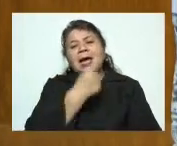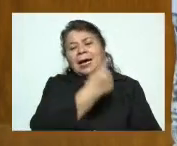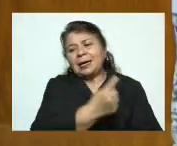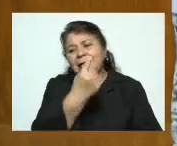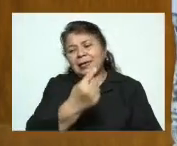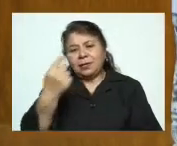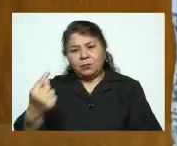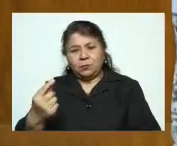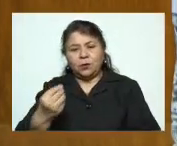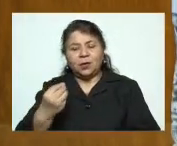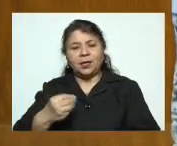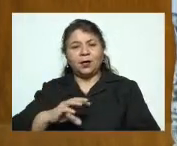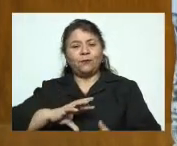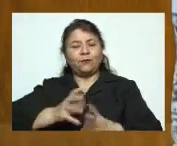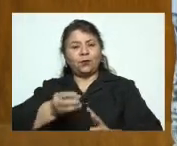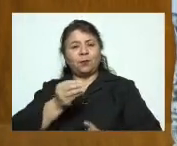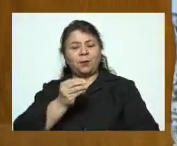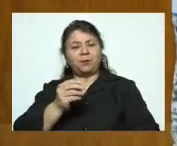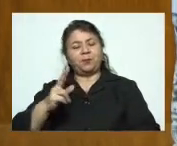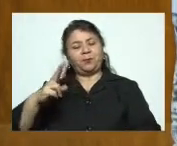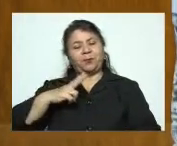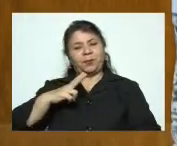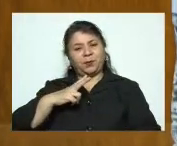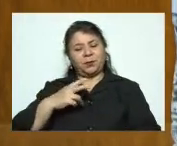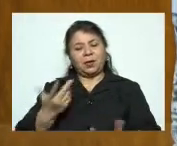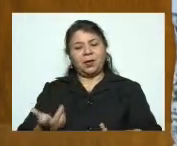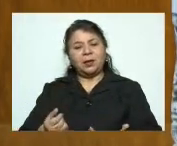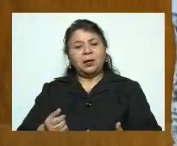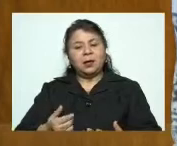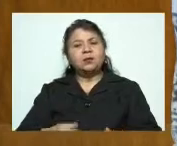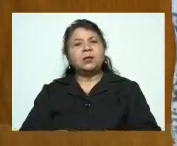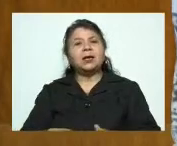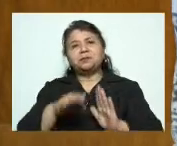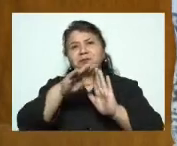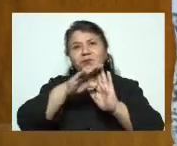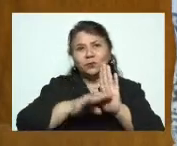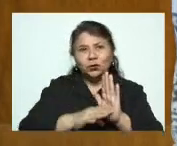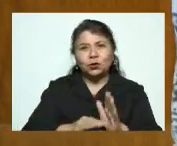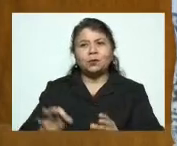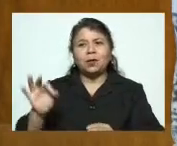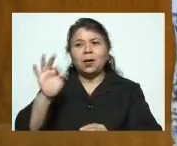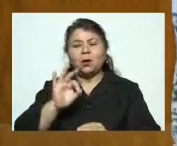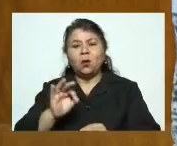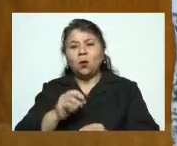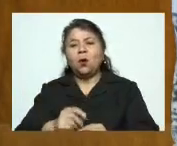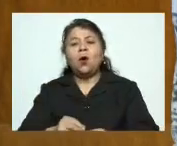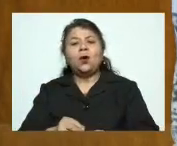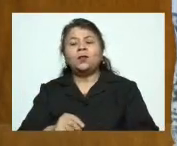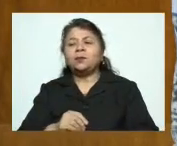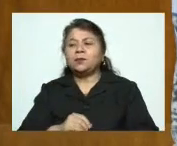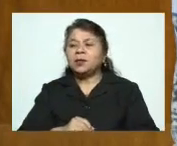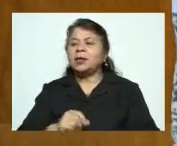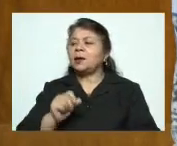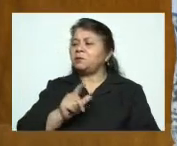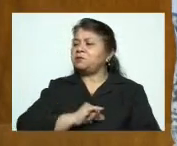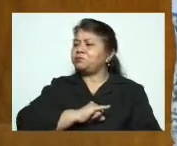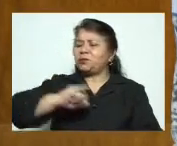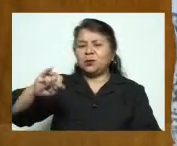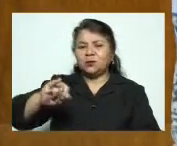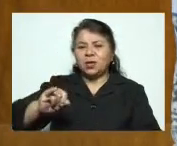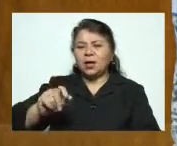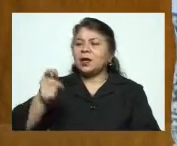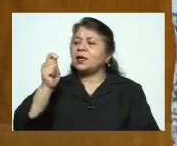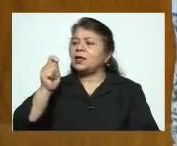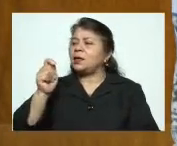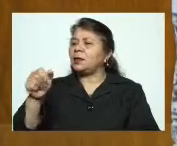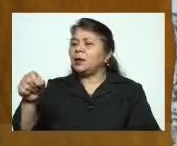de manera personal para respetar una norma o en su defecto señalaron a quienes de alguna manera no respetaban lo que